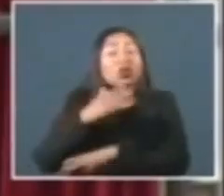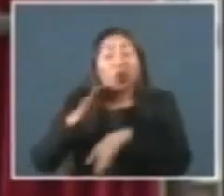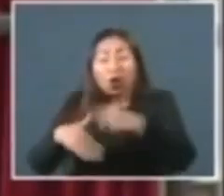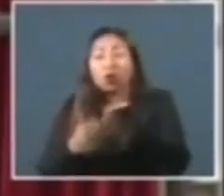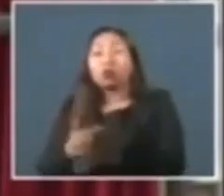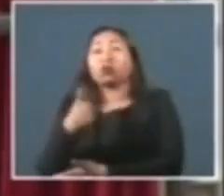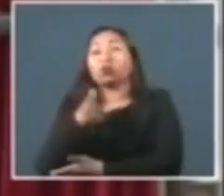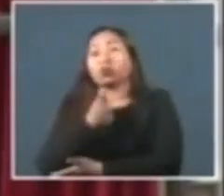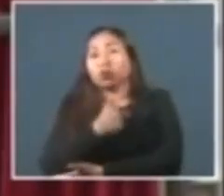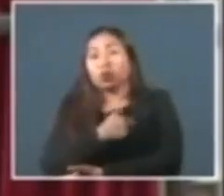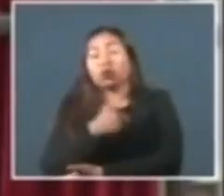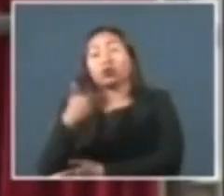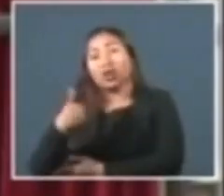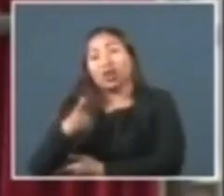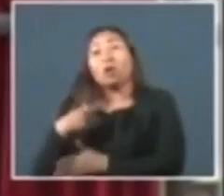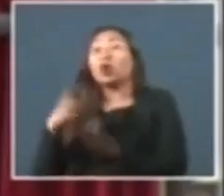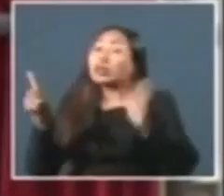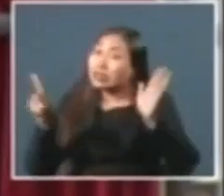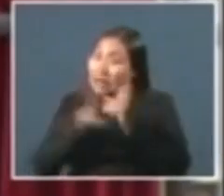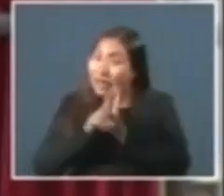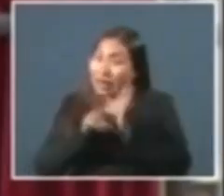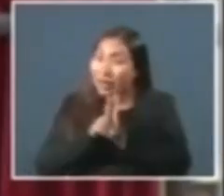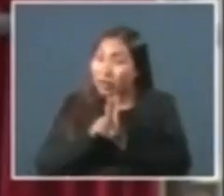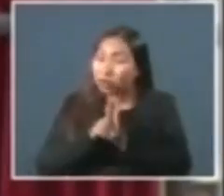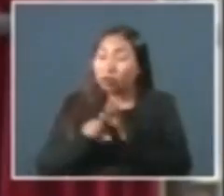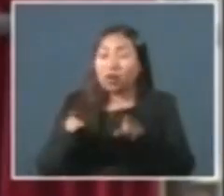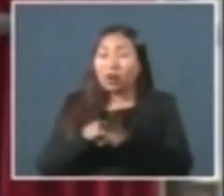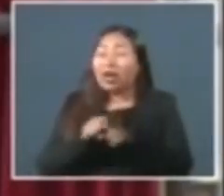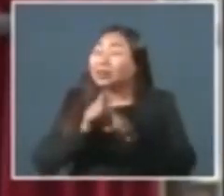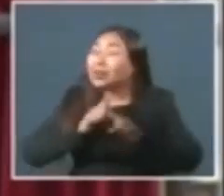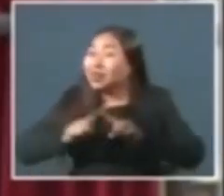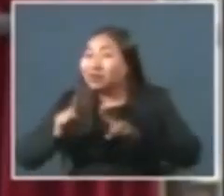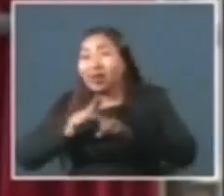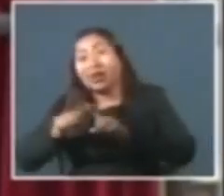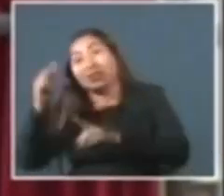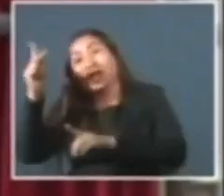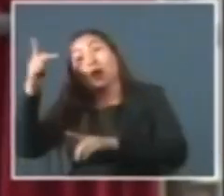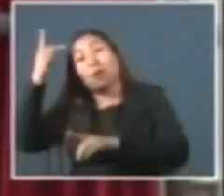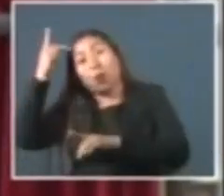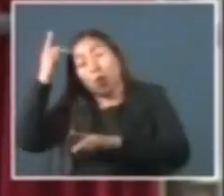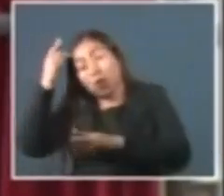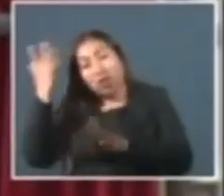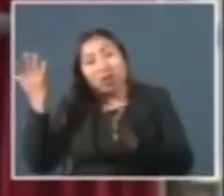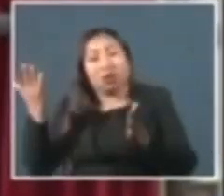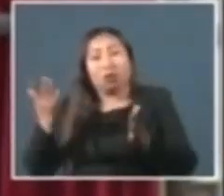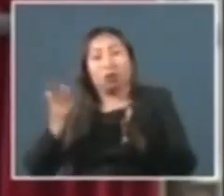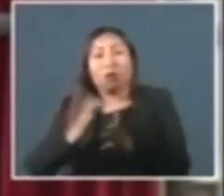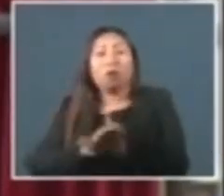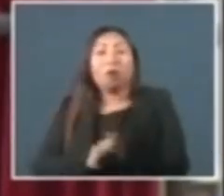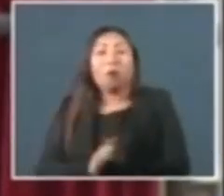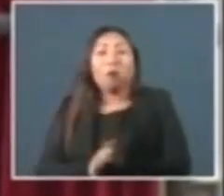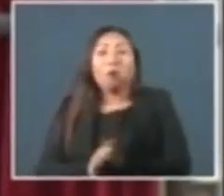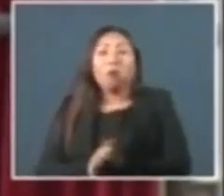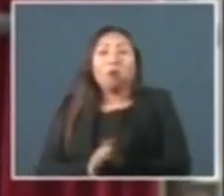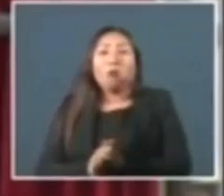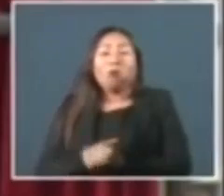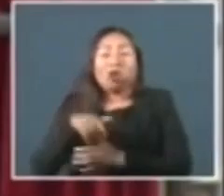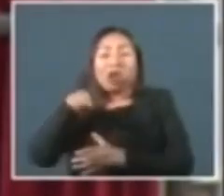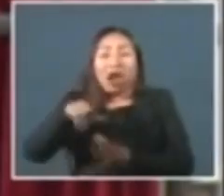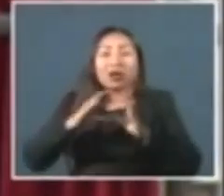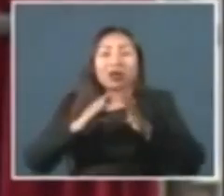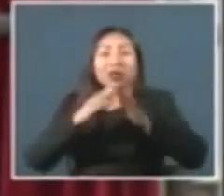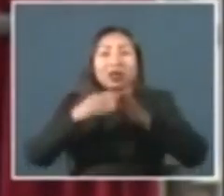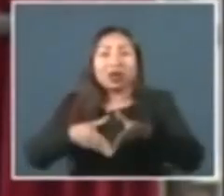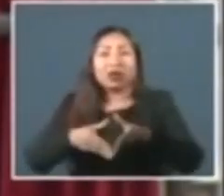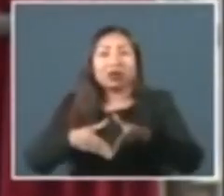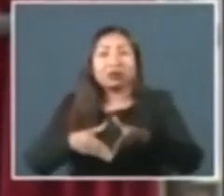ciudadanos, sean PRD, sean independientes, sean CD o sean panameñistas. Y de esta subcomisión que encabezó